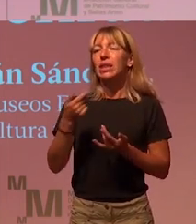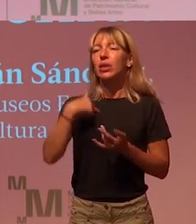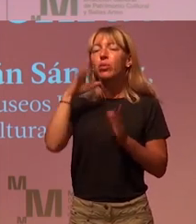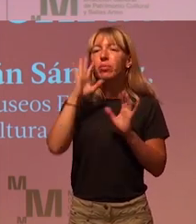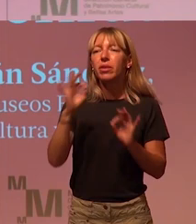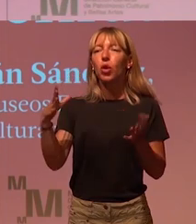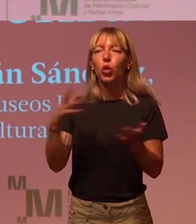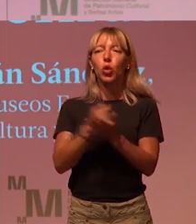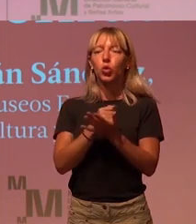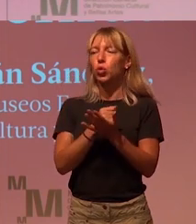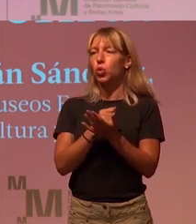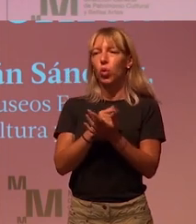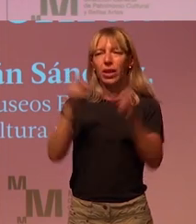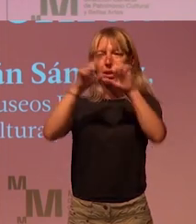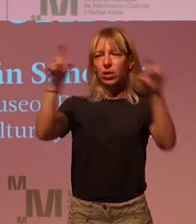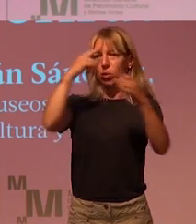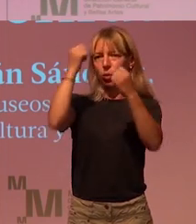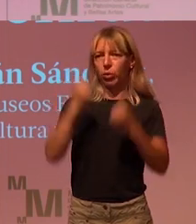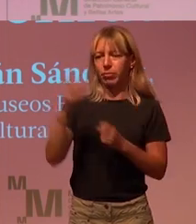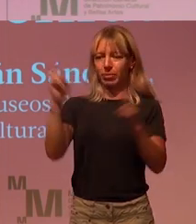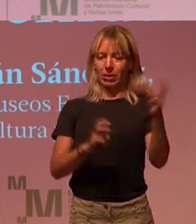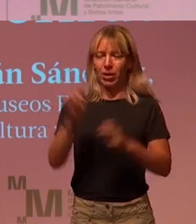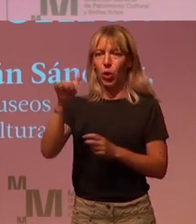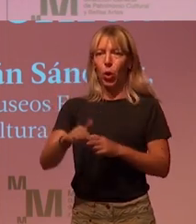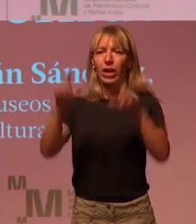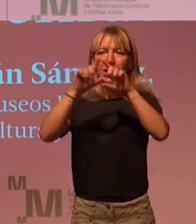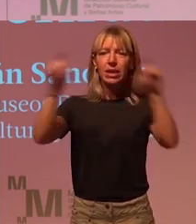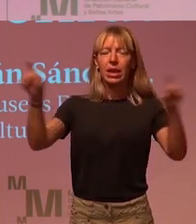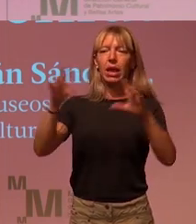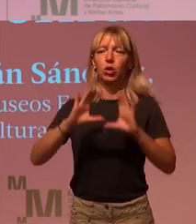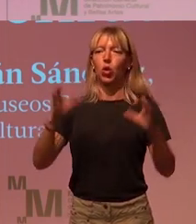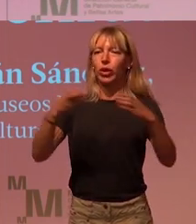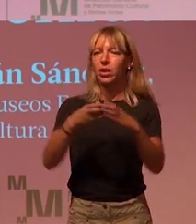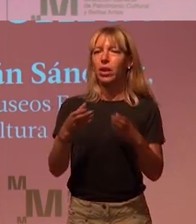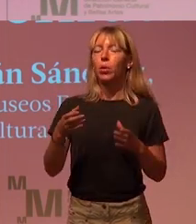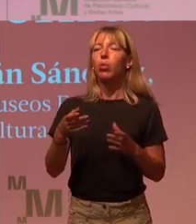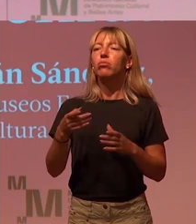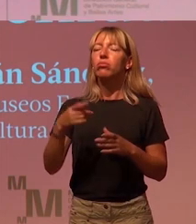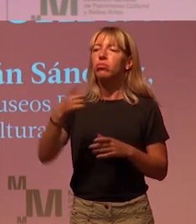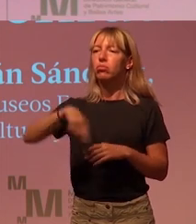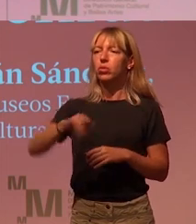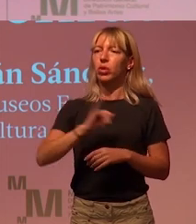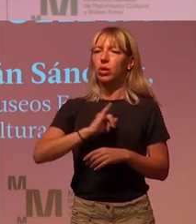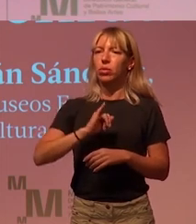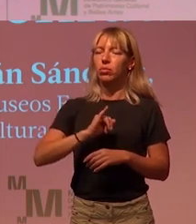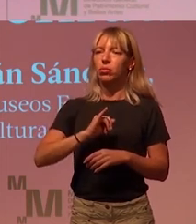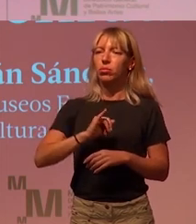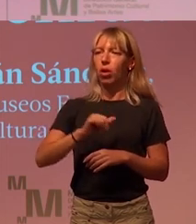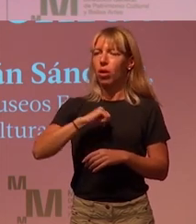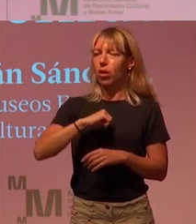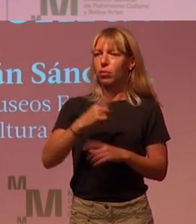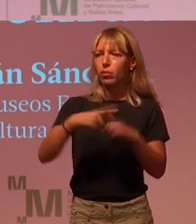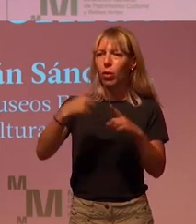que todas las instituciones aquí presentes, las entidades, los colectivos, tenemos mucho que